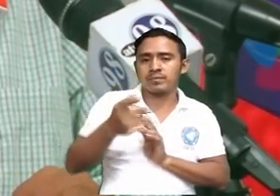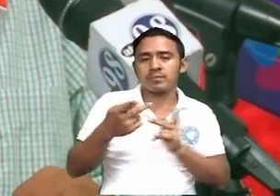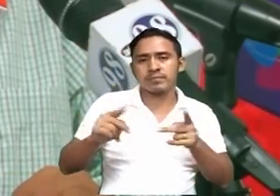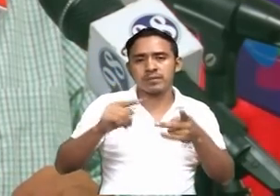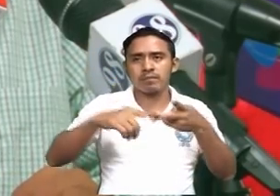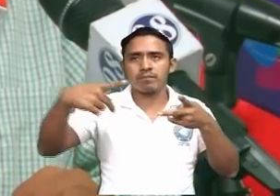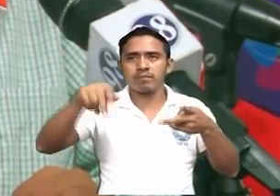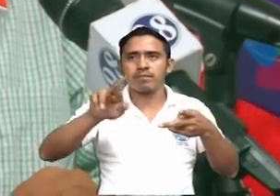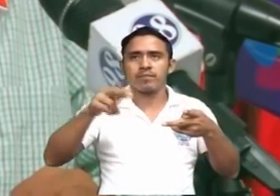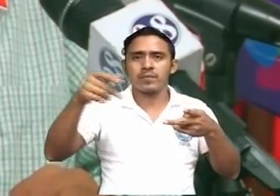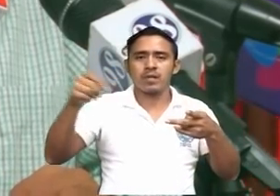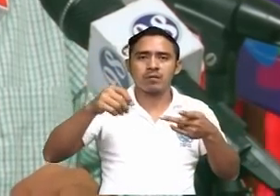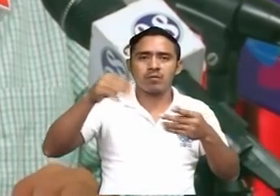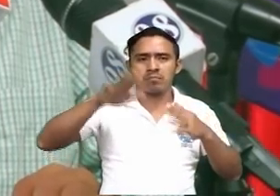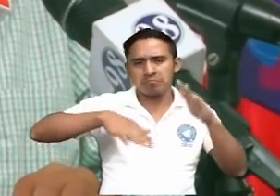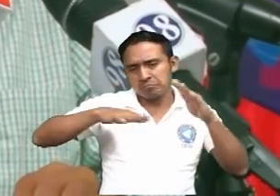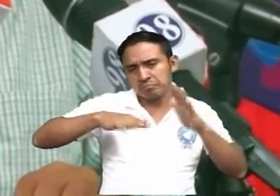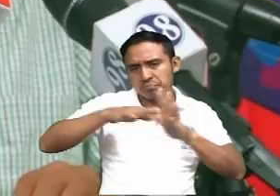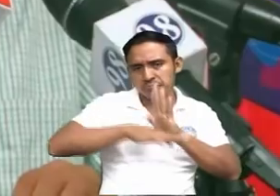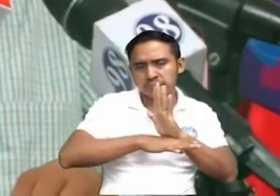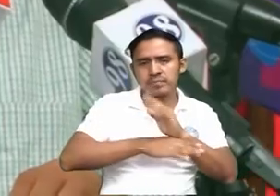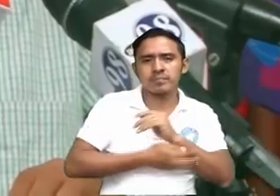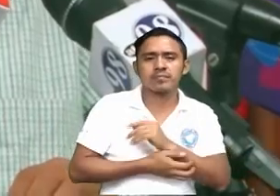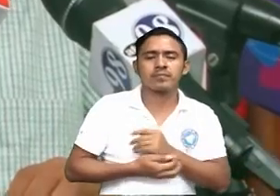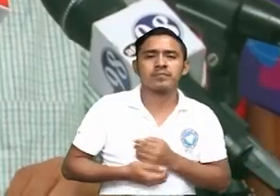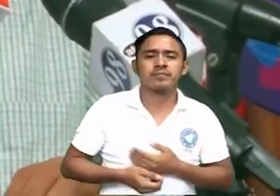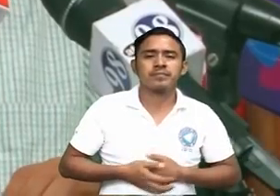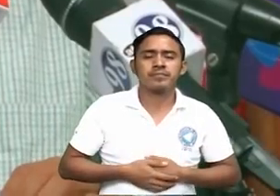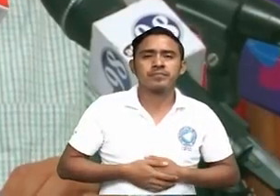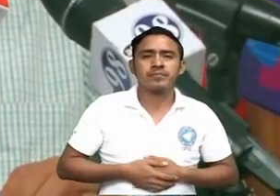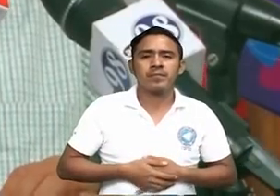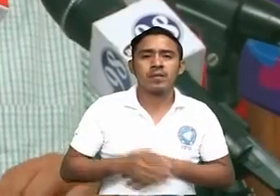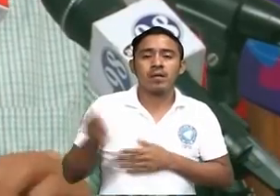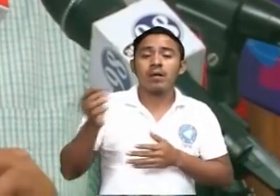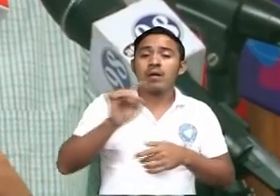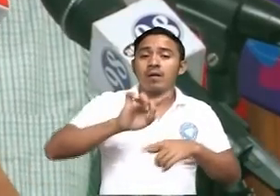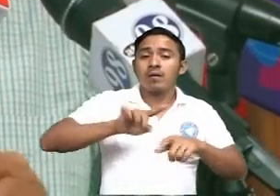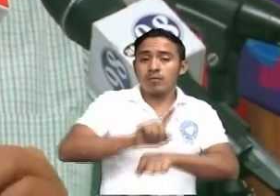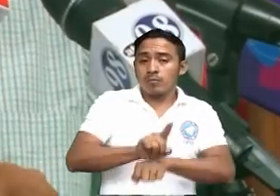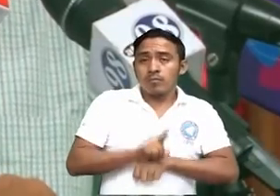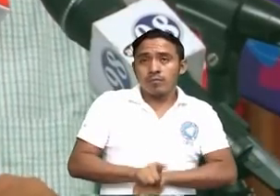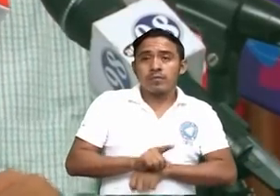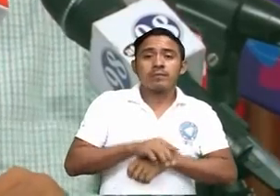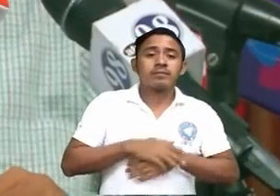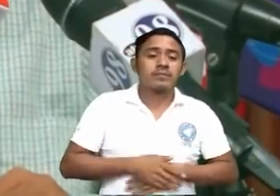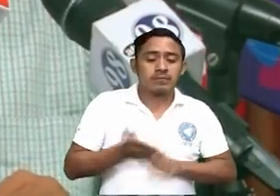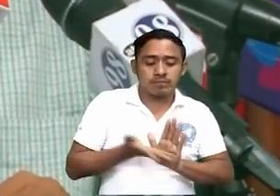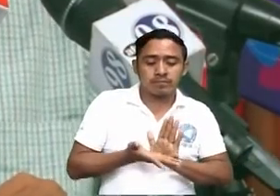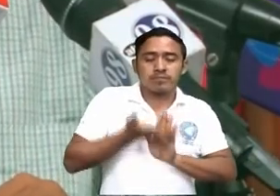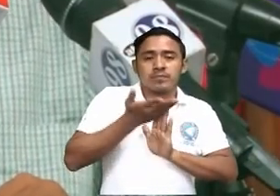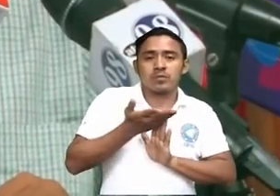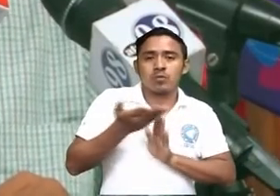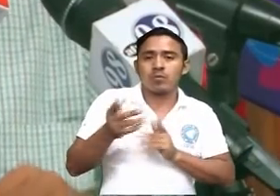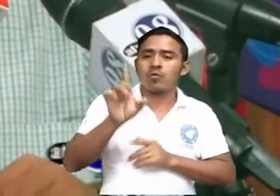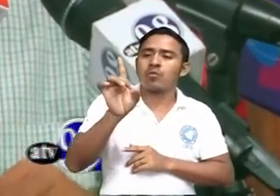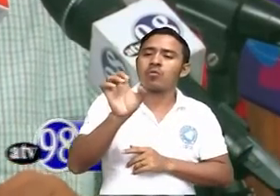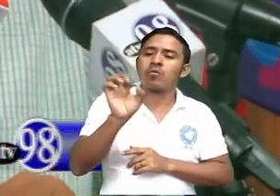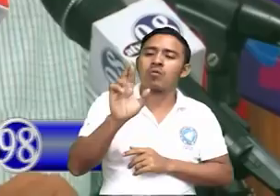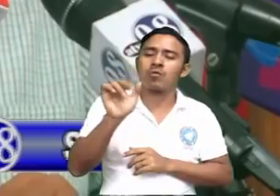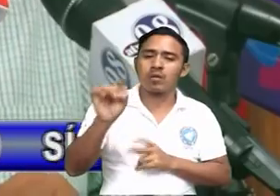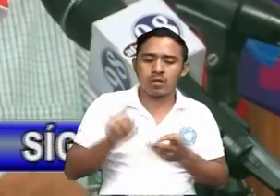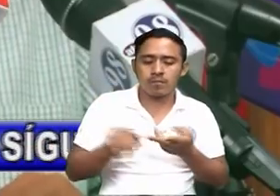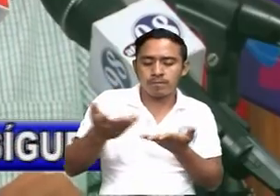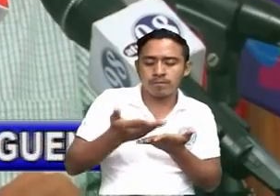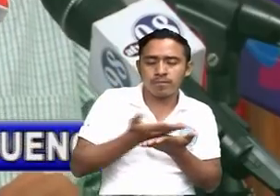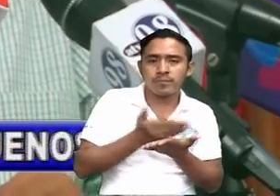pargo, bagre y la tilapia redujeron su precio. En el Roberto Güembre se incrementó el precio del dorado y el filete